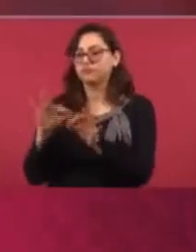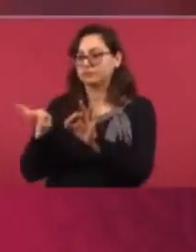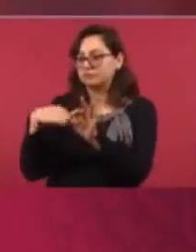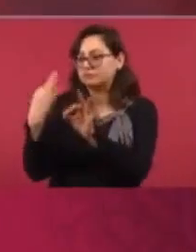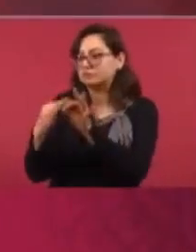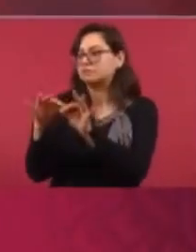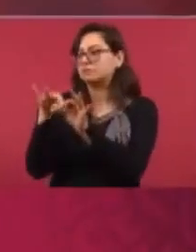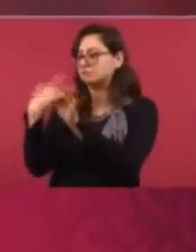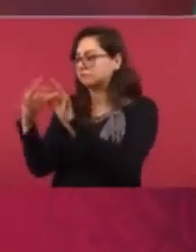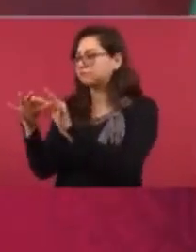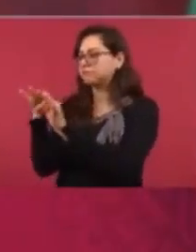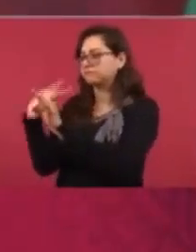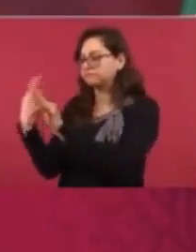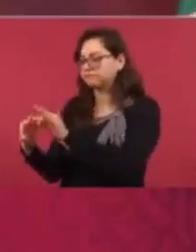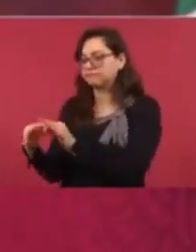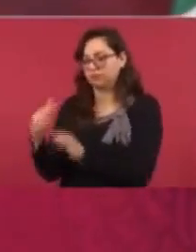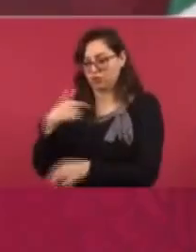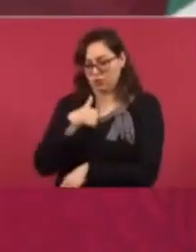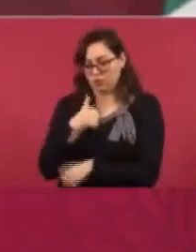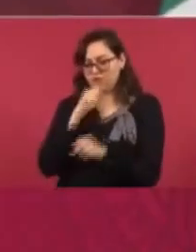me va a tocar